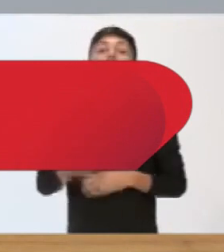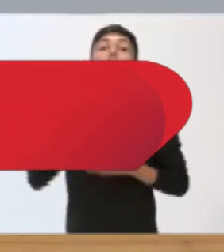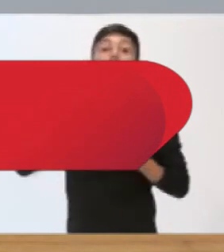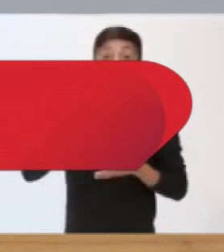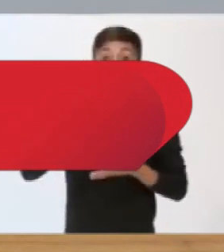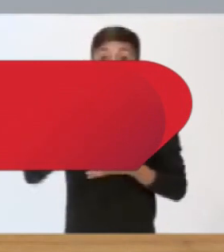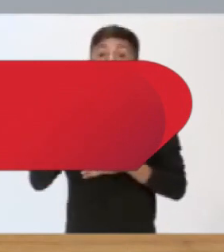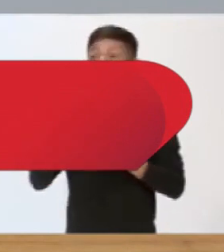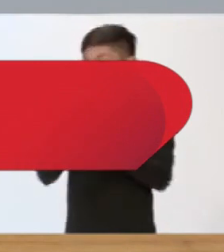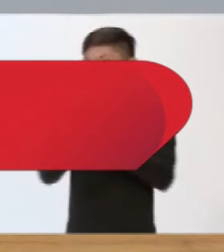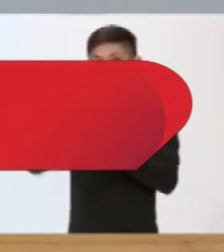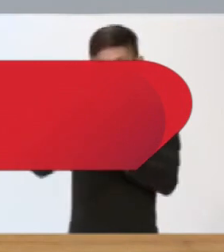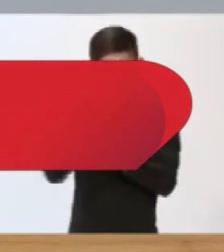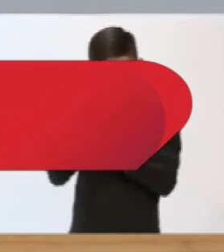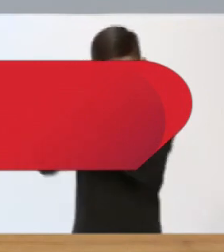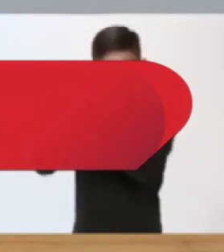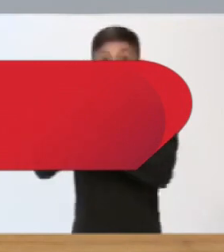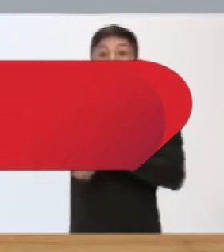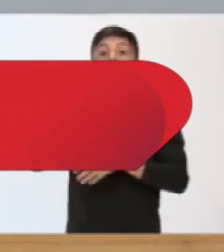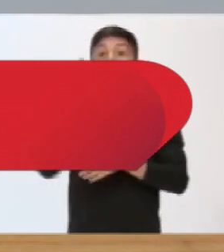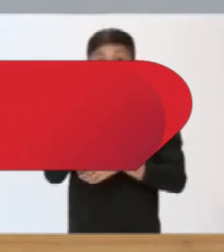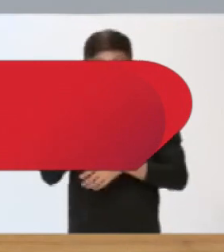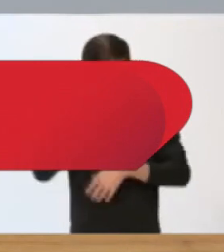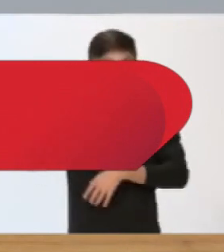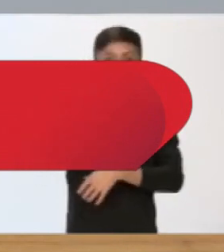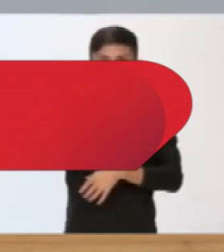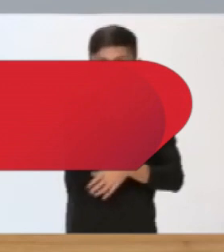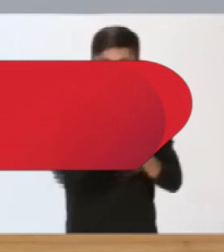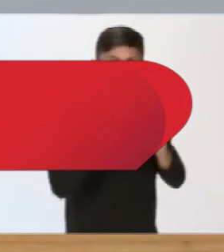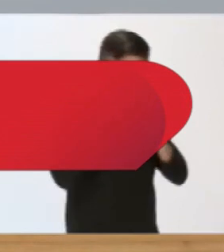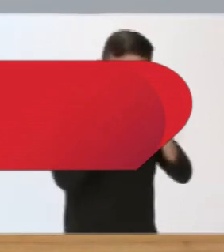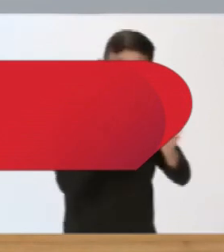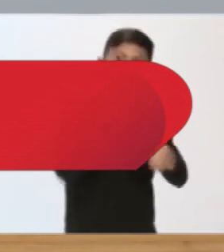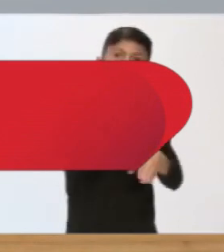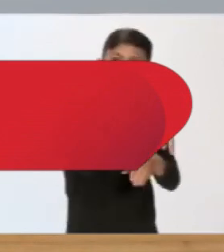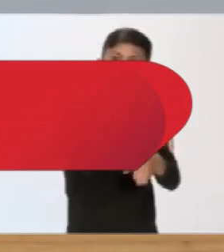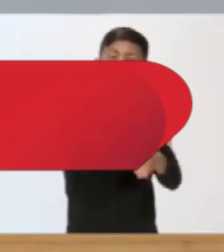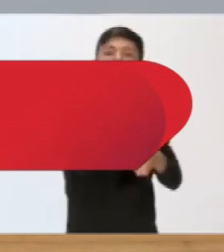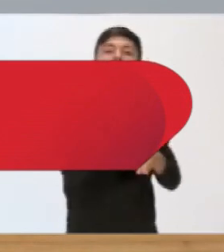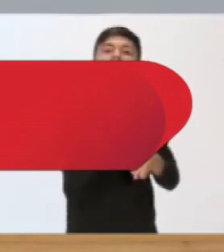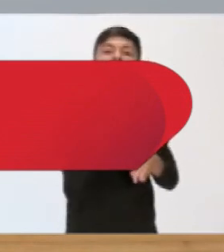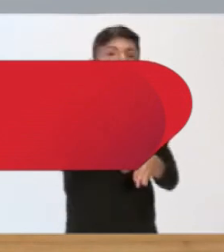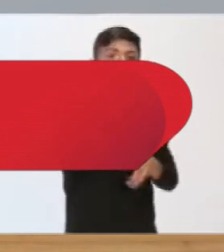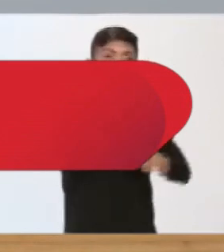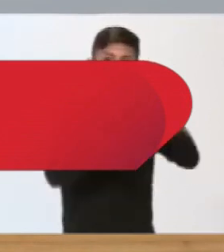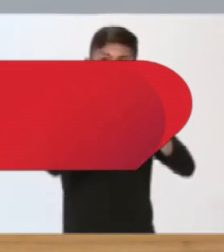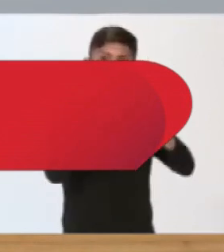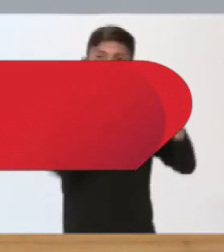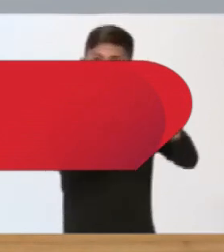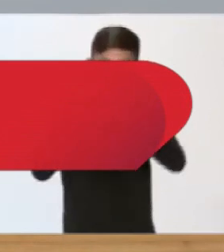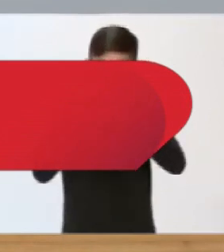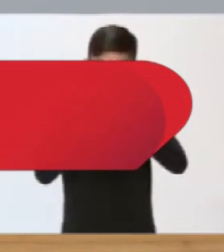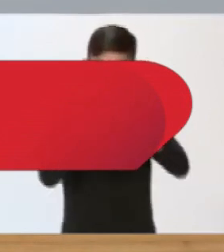además, en otro ala separada del hospital, posibilidad de atender 38 pacientes en